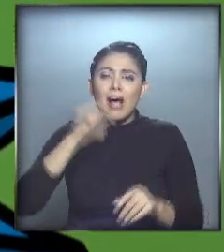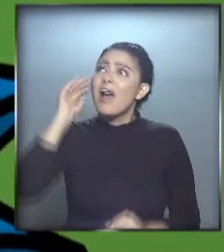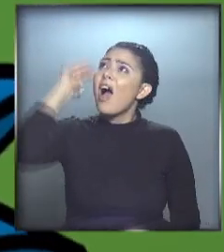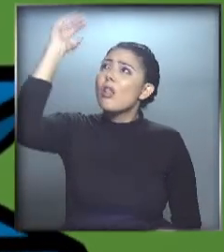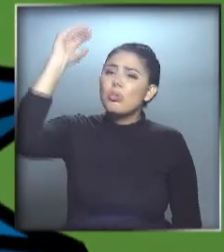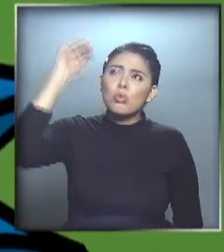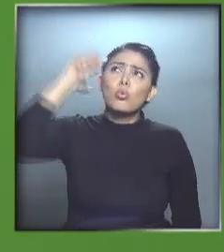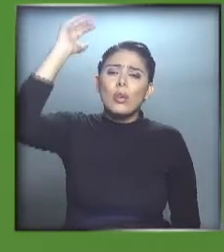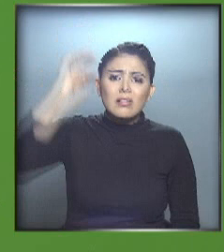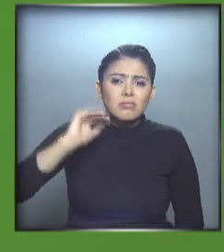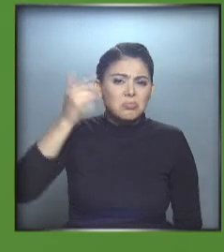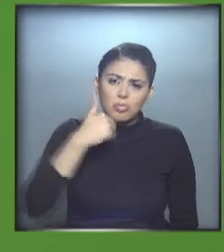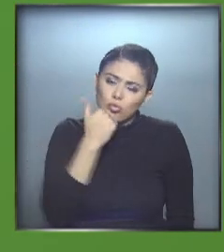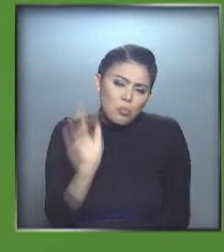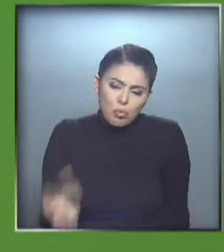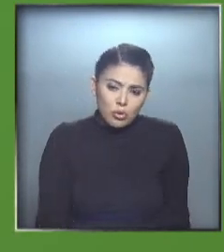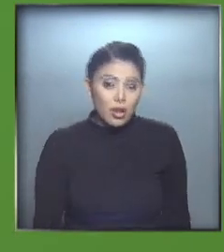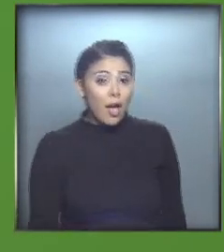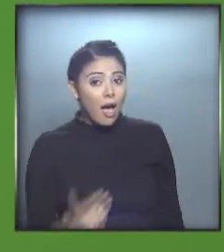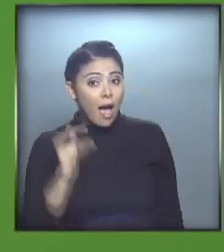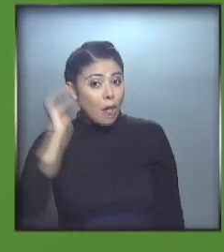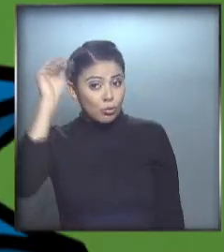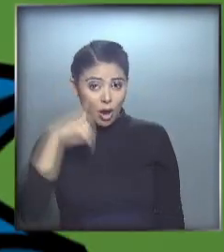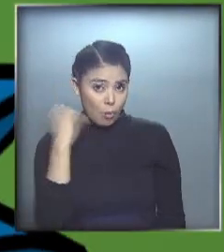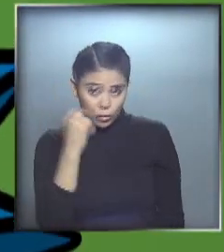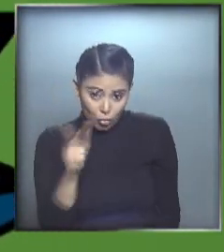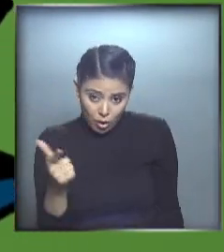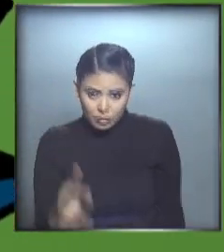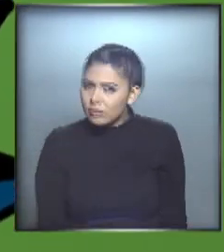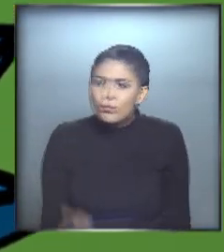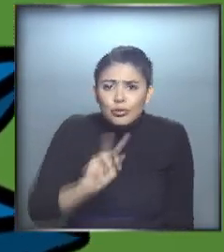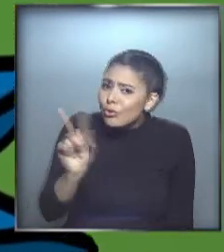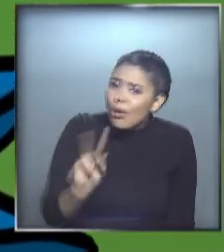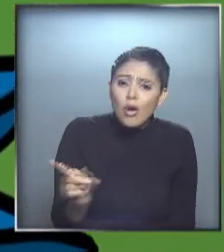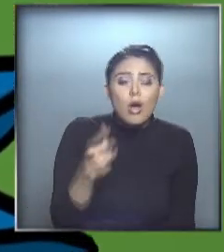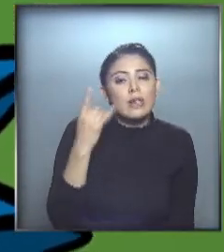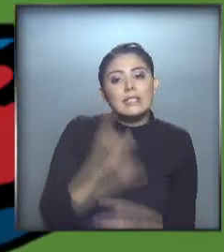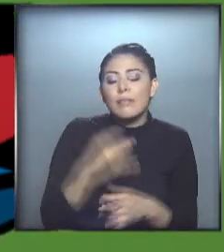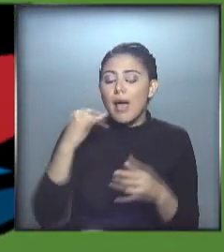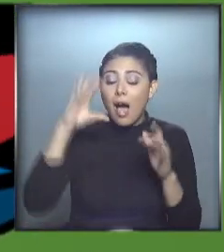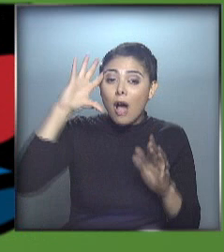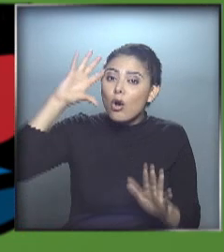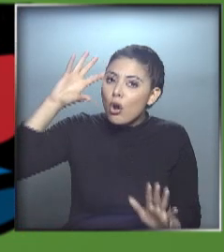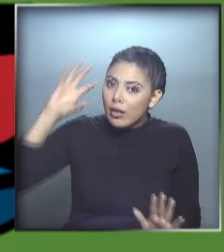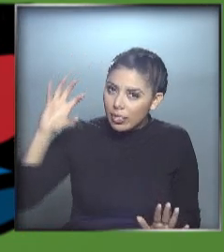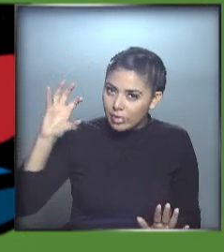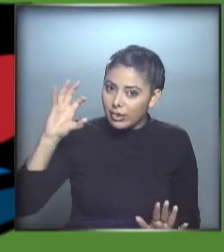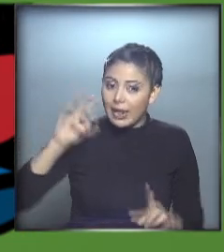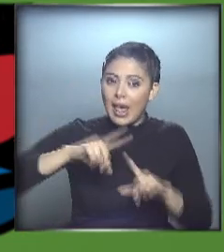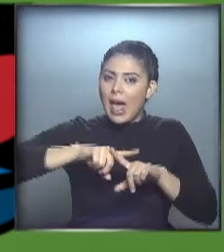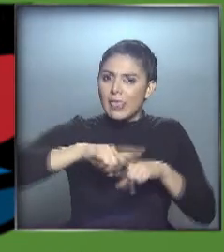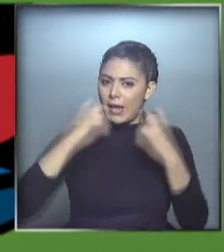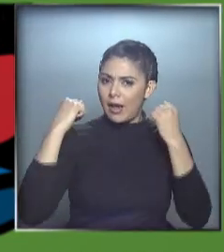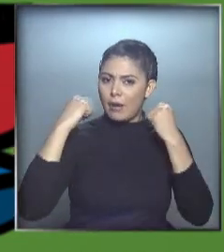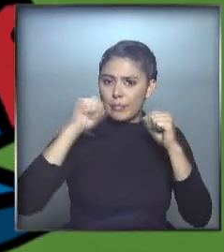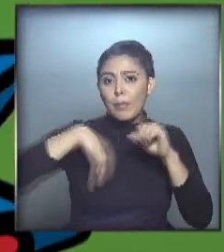no es importante Ah la altura no es importante no siempre debemos recordar que la técnica está